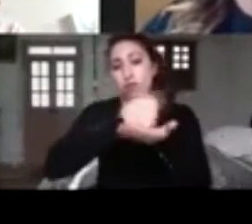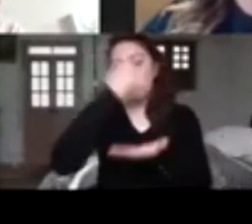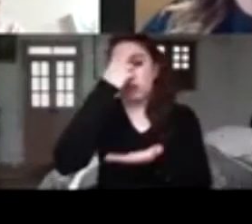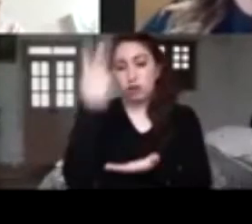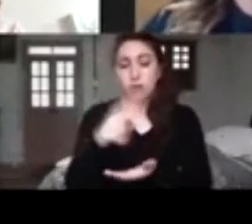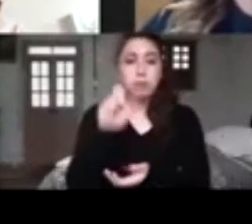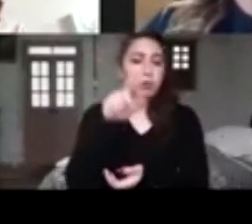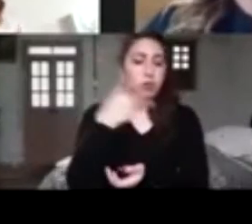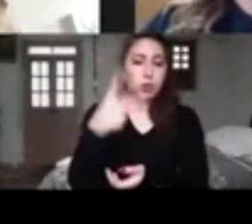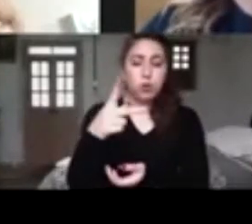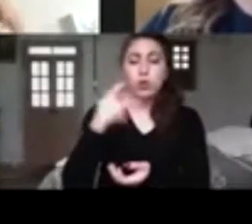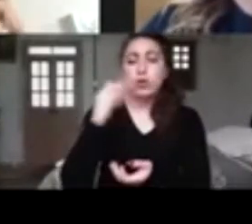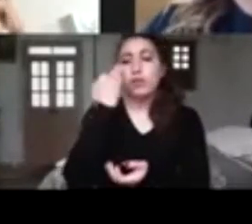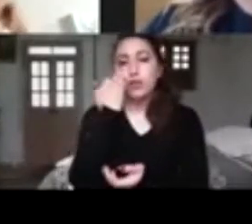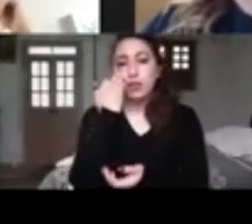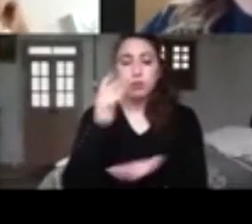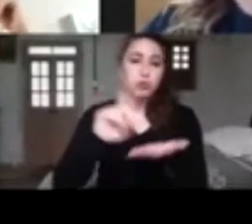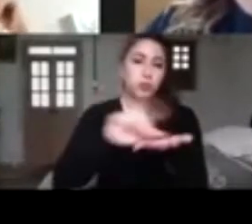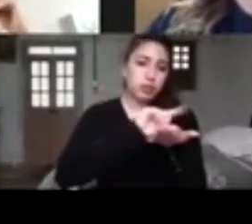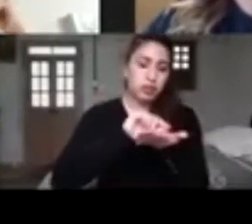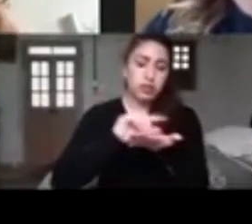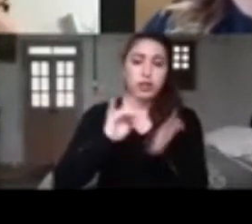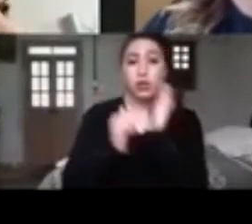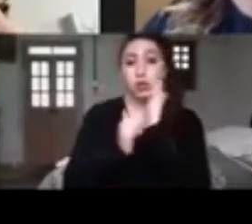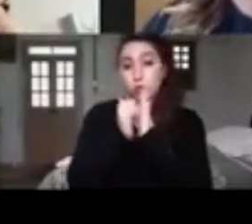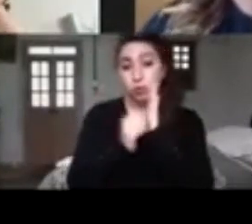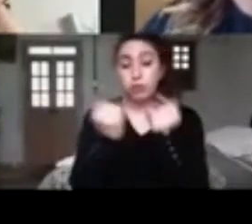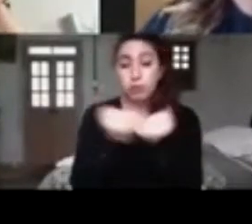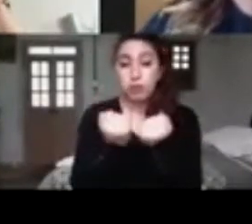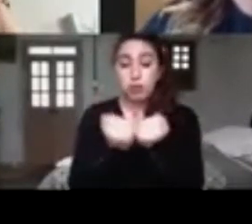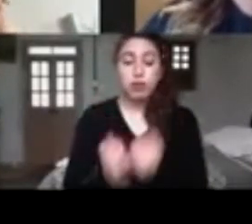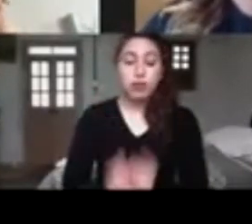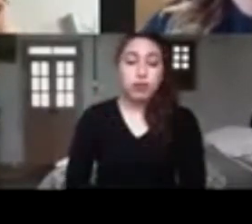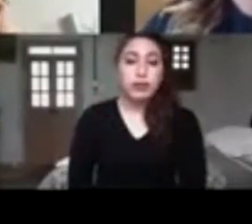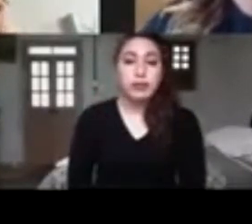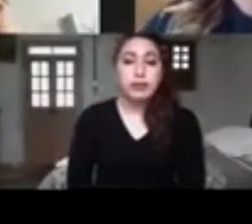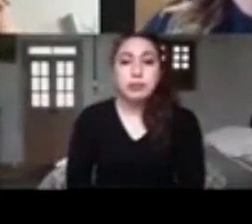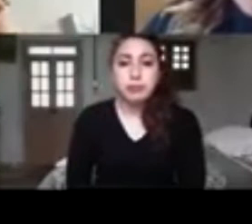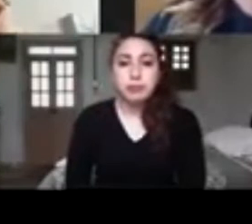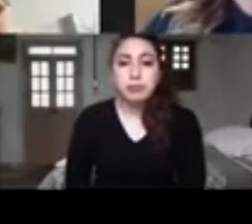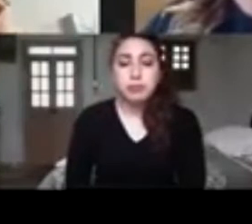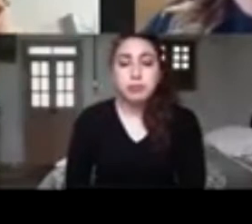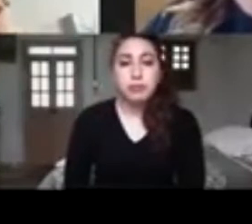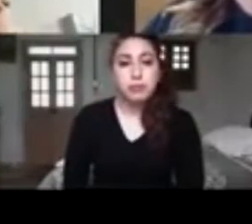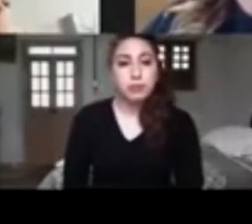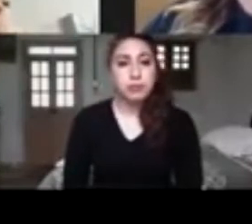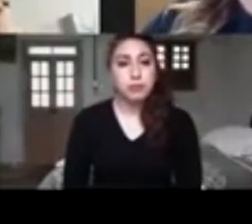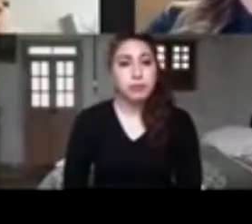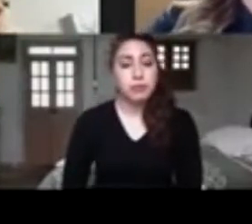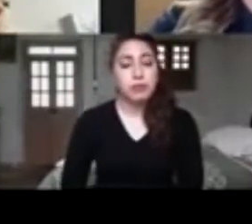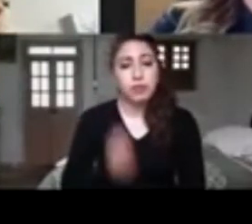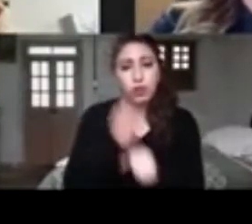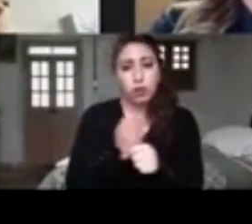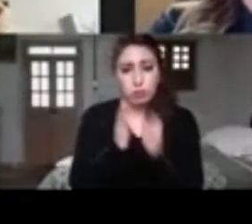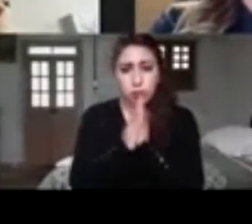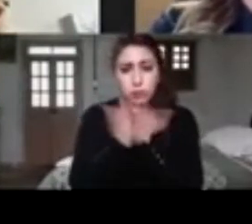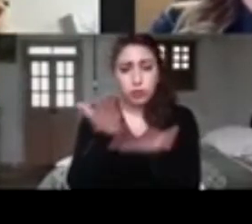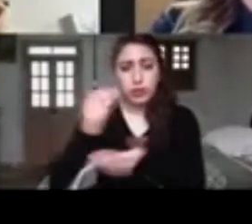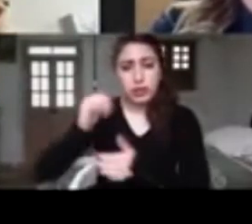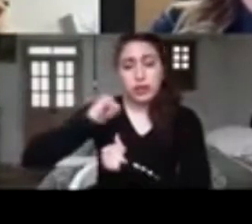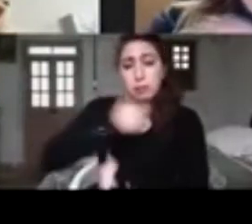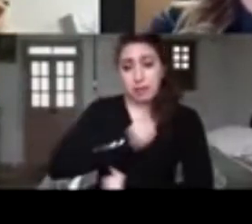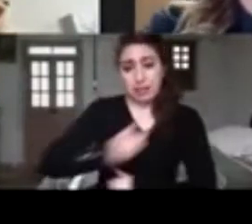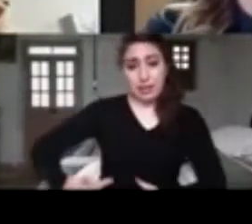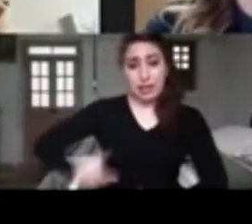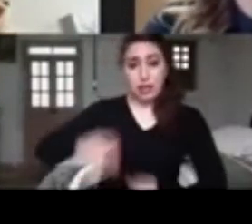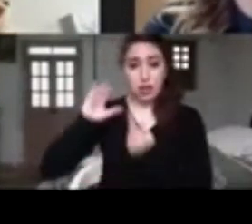Congreso de la Ciudad y de las redes sociales. Sin más preámbulo, me permitiría pedirle al comisionado Julio César Bonilla que nos dé su